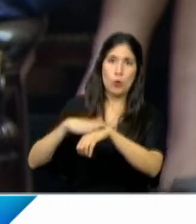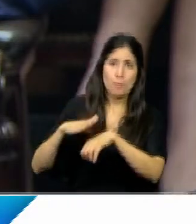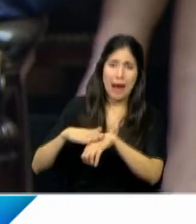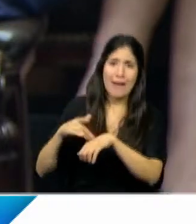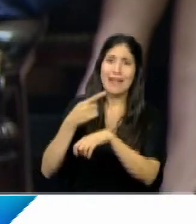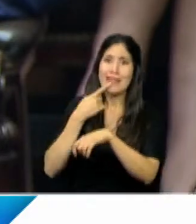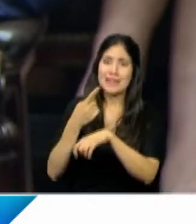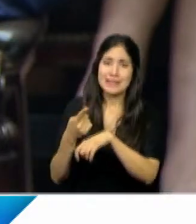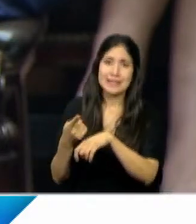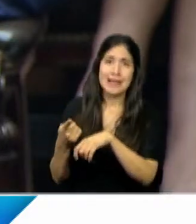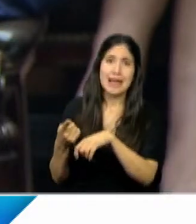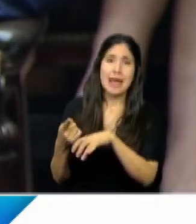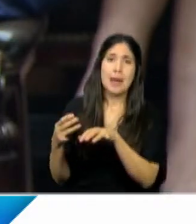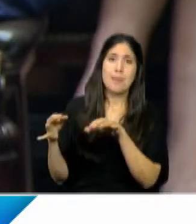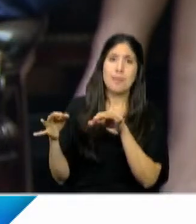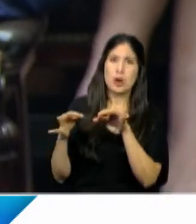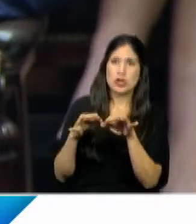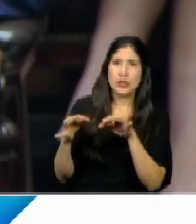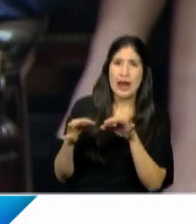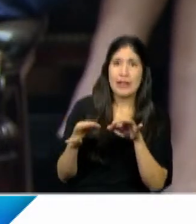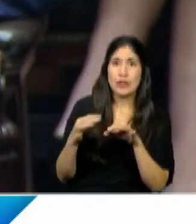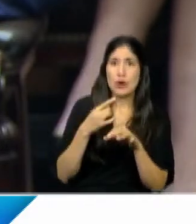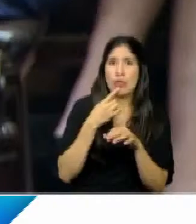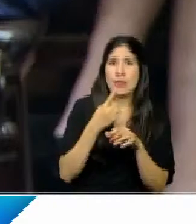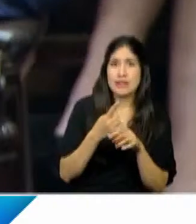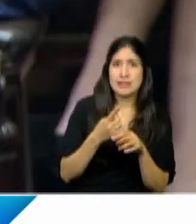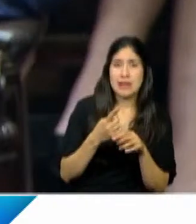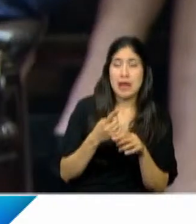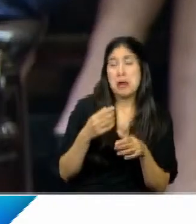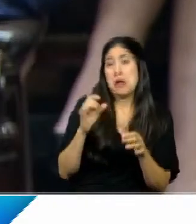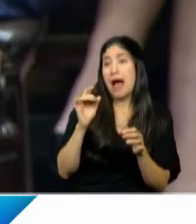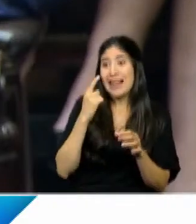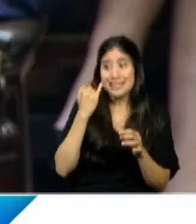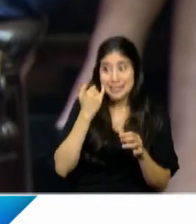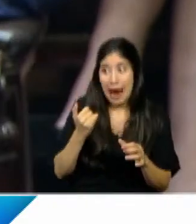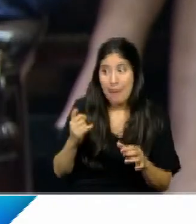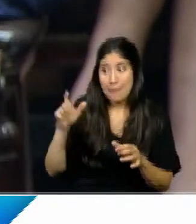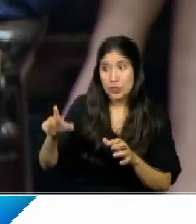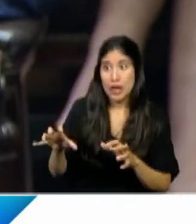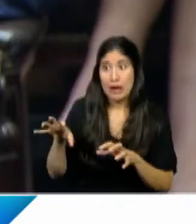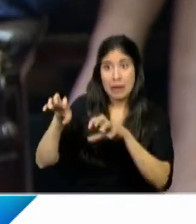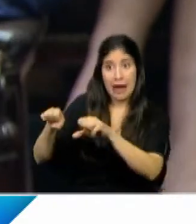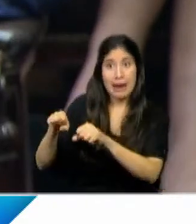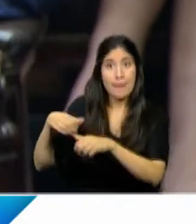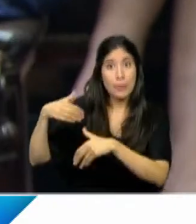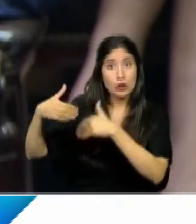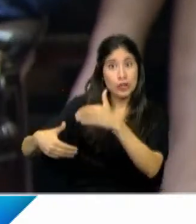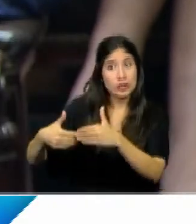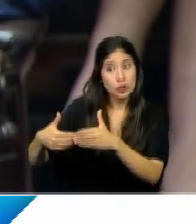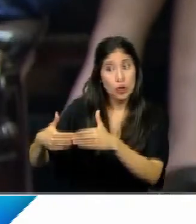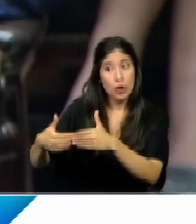que iban desde un extremo que sería el simple procesamiento y al otro extremo